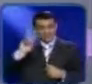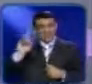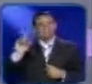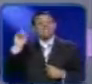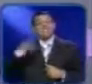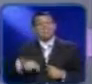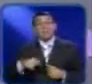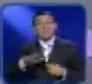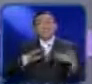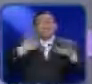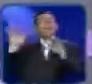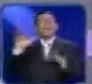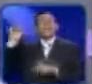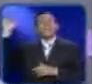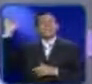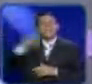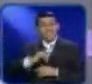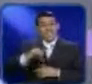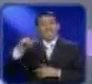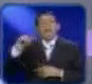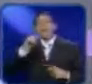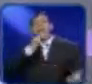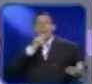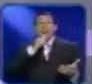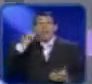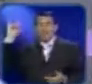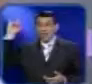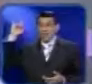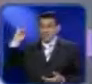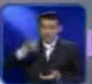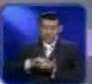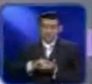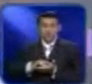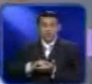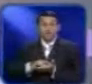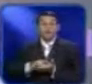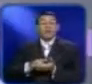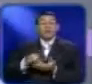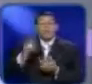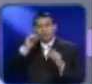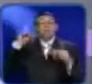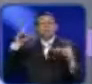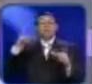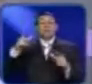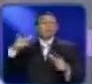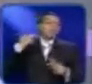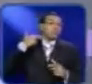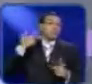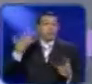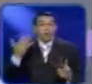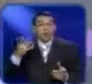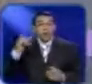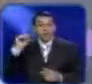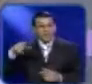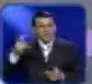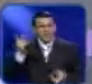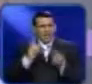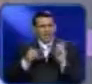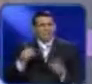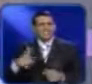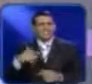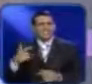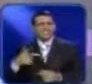también, lamentablemente, a las estrellas internacionales que nos visitan. Ahora, yo me pregunto, ¿será que ellos también tienen lo que algunos